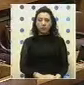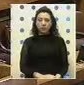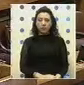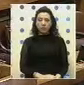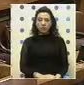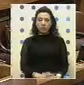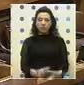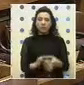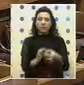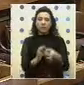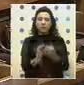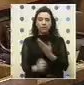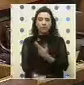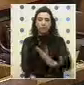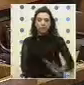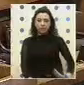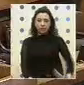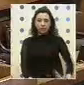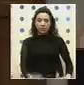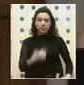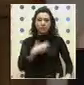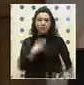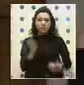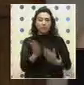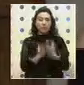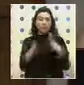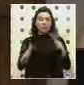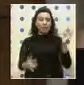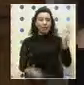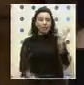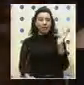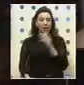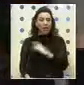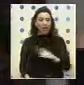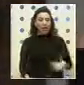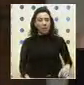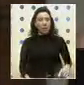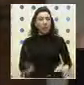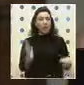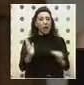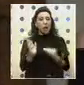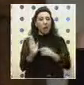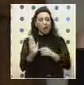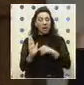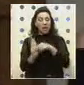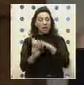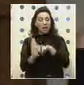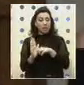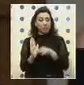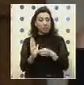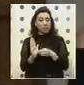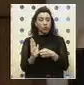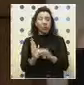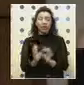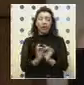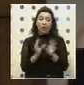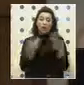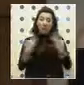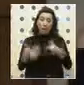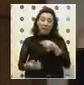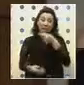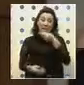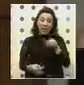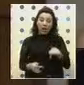Gracias presidente. Quisiera partir felicitando a los parlamentarios patrocinantes de esta moción que sin duda, como se ha dicho acá,